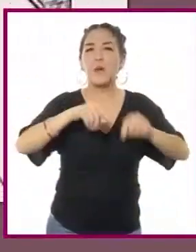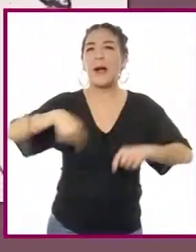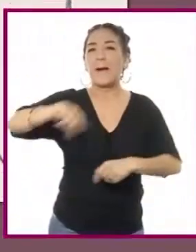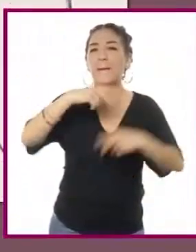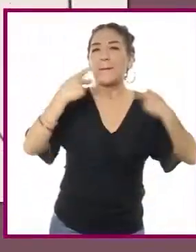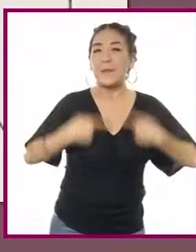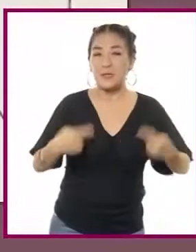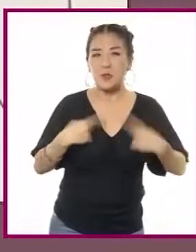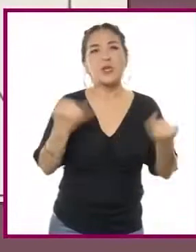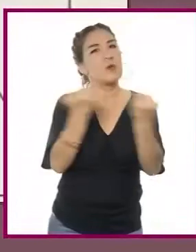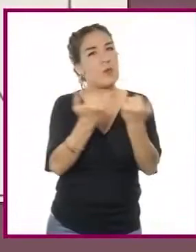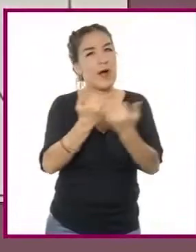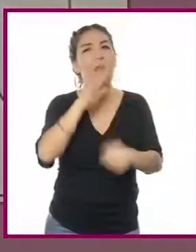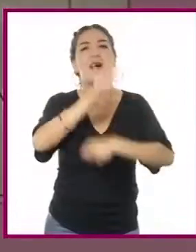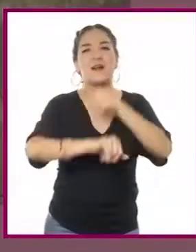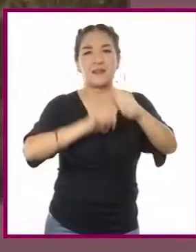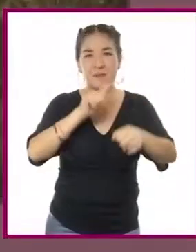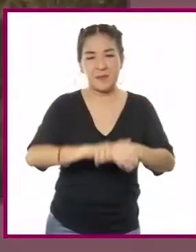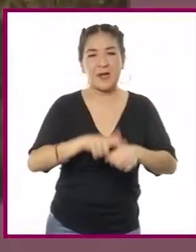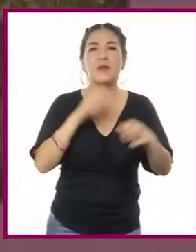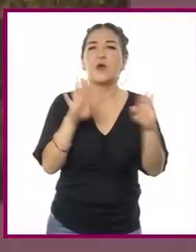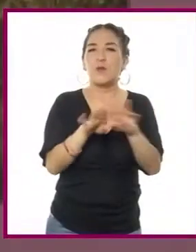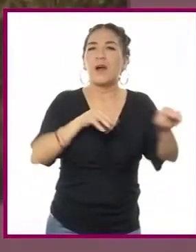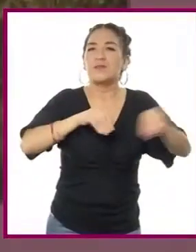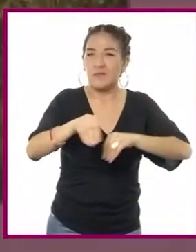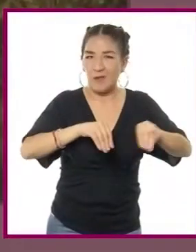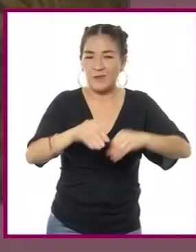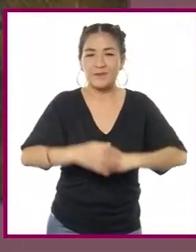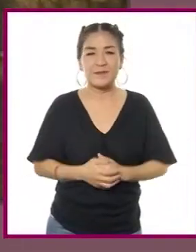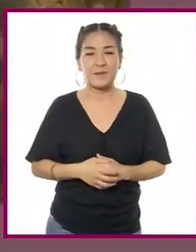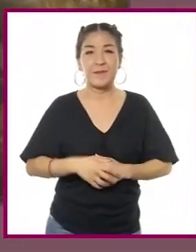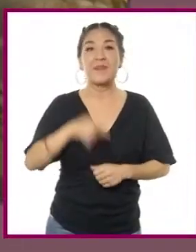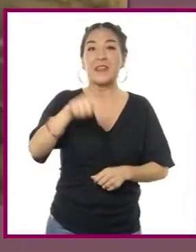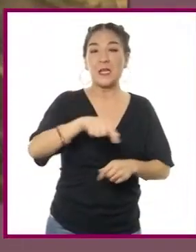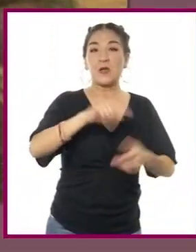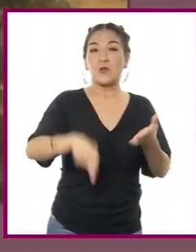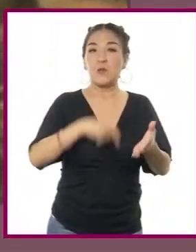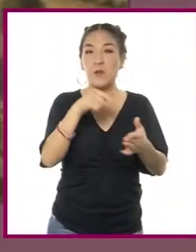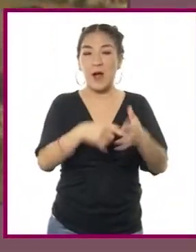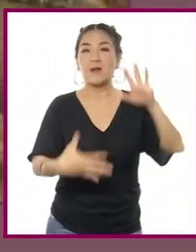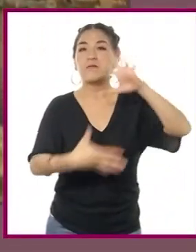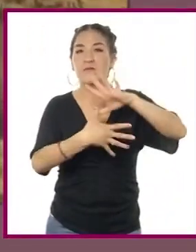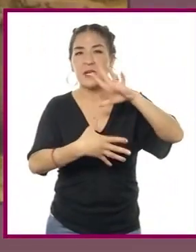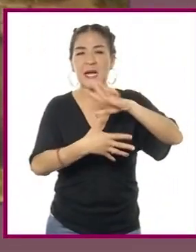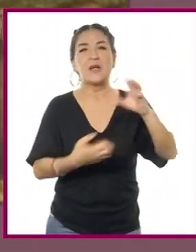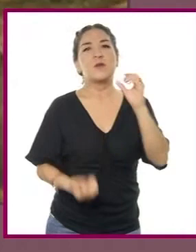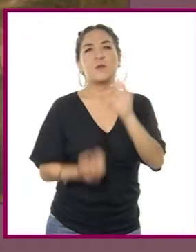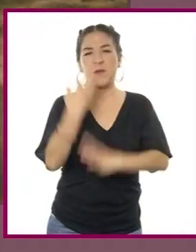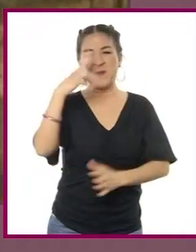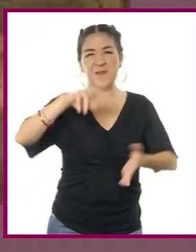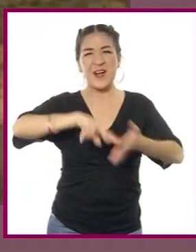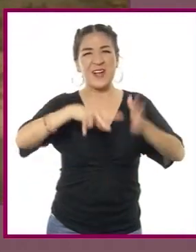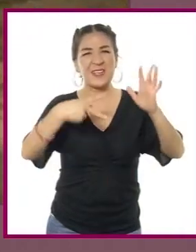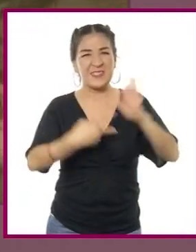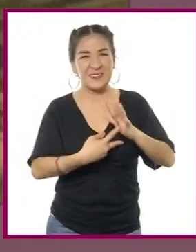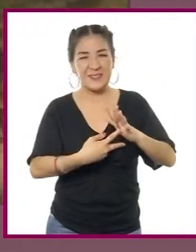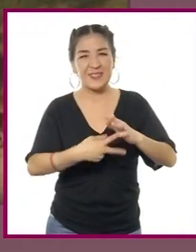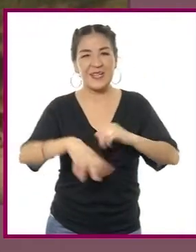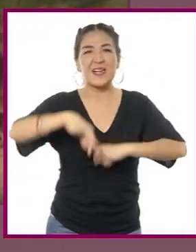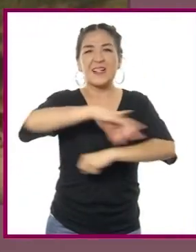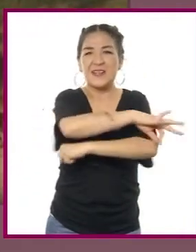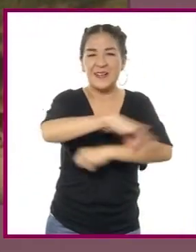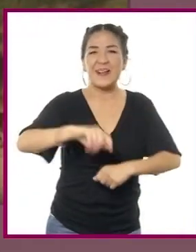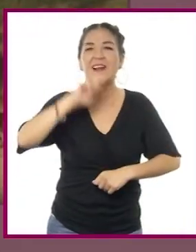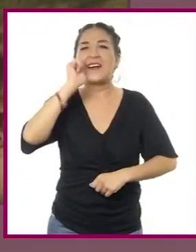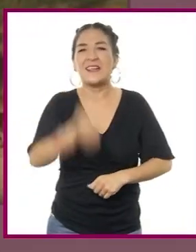y animales. Al paisaje novohispano también se añadió la presencia de una nueva arquitectura. Los